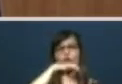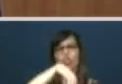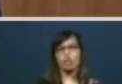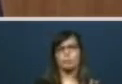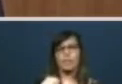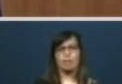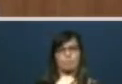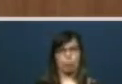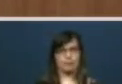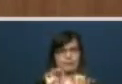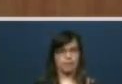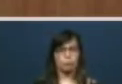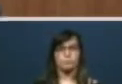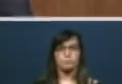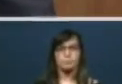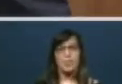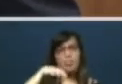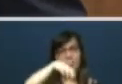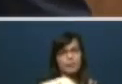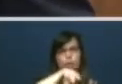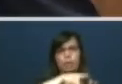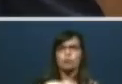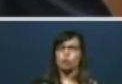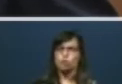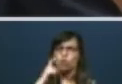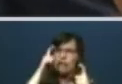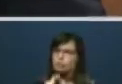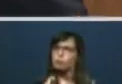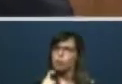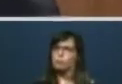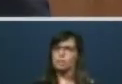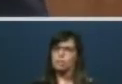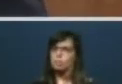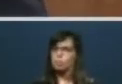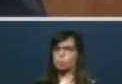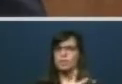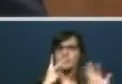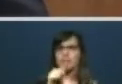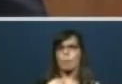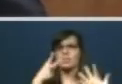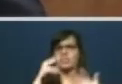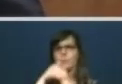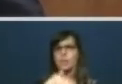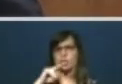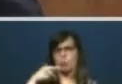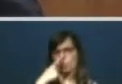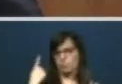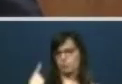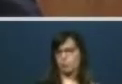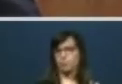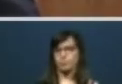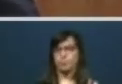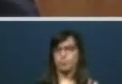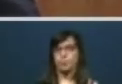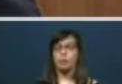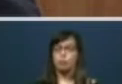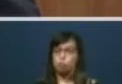león' unos centros a los que dedicamos un importante esfuerzo económico 17 con 7 millones de euros el pasado año y para